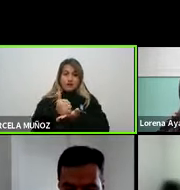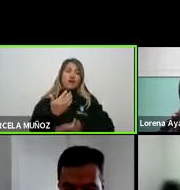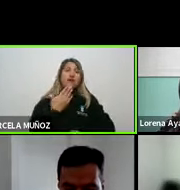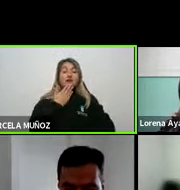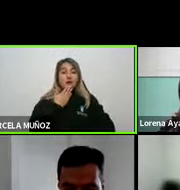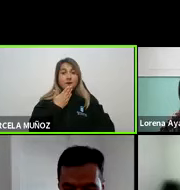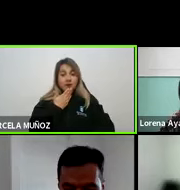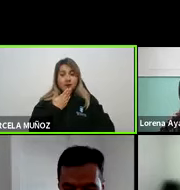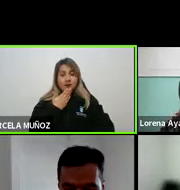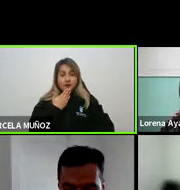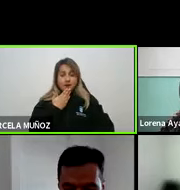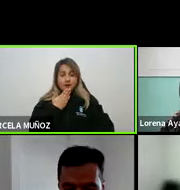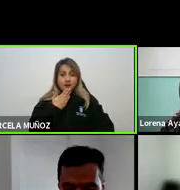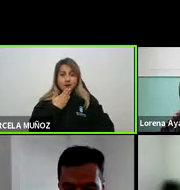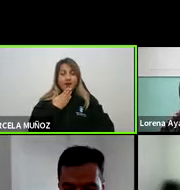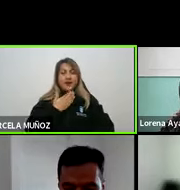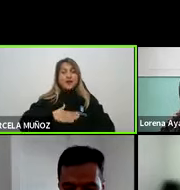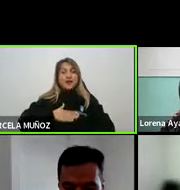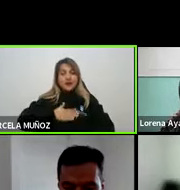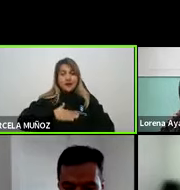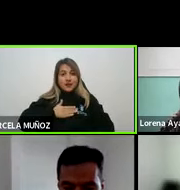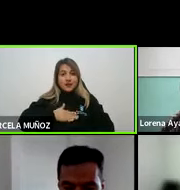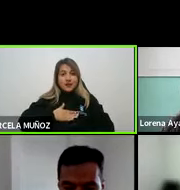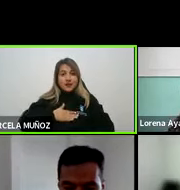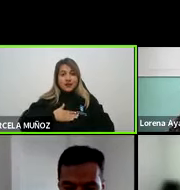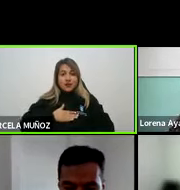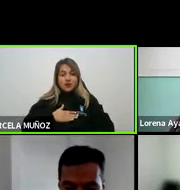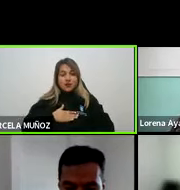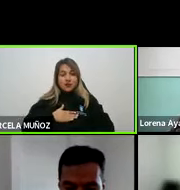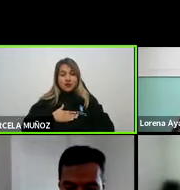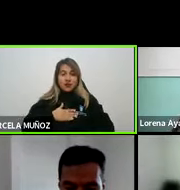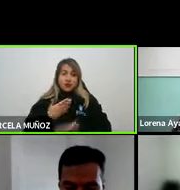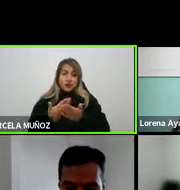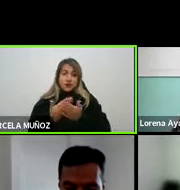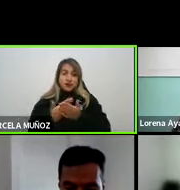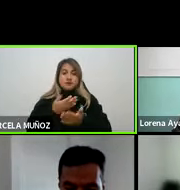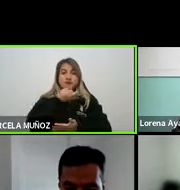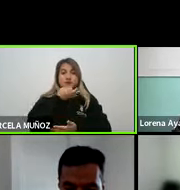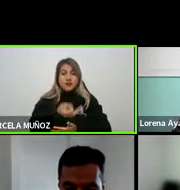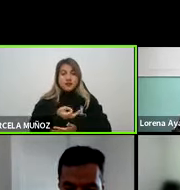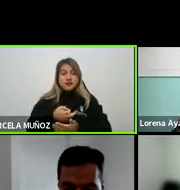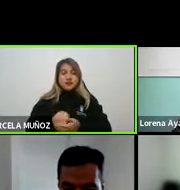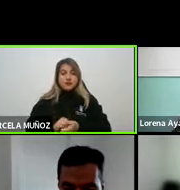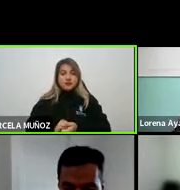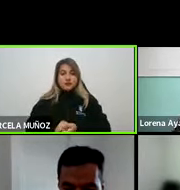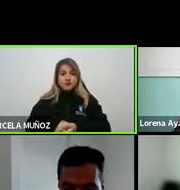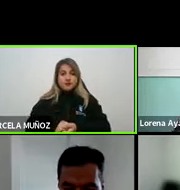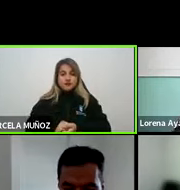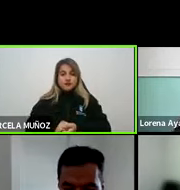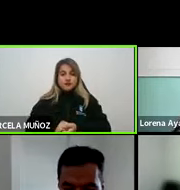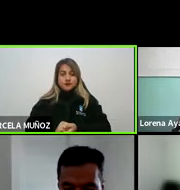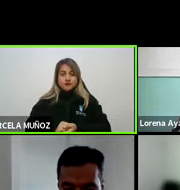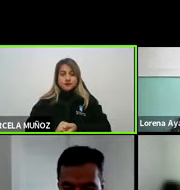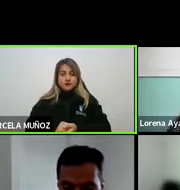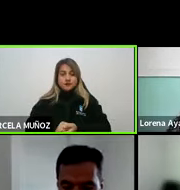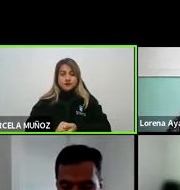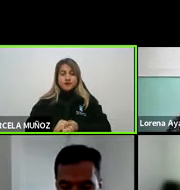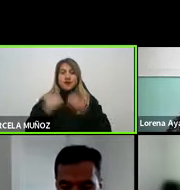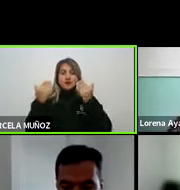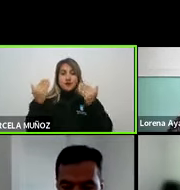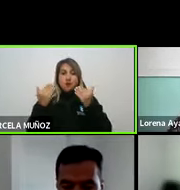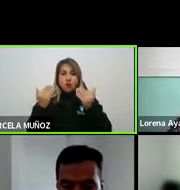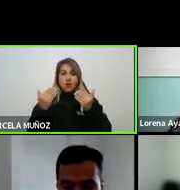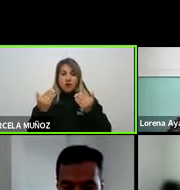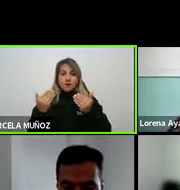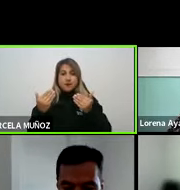también quería tomar el momento para saludar a la y